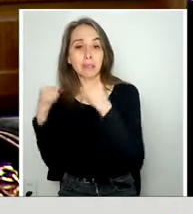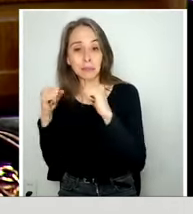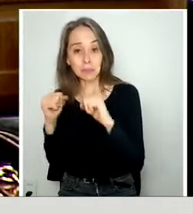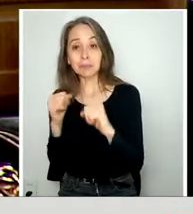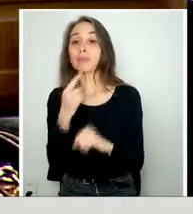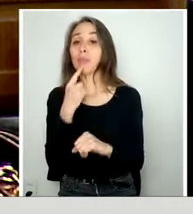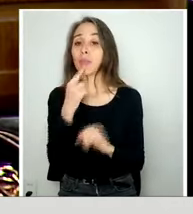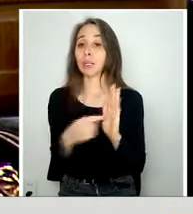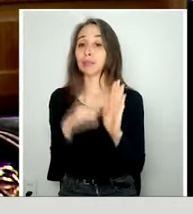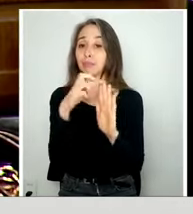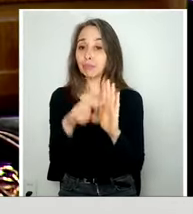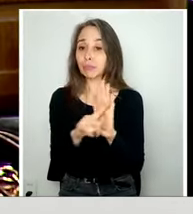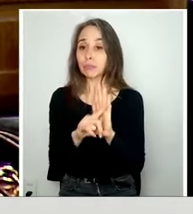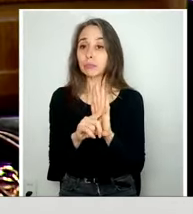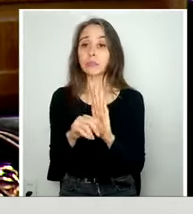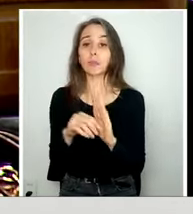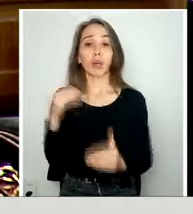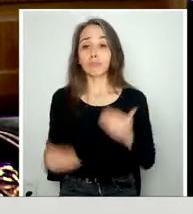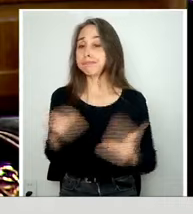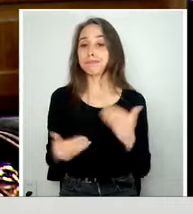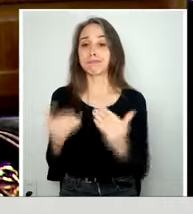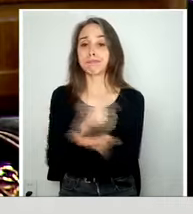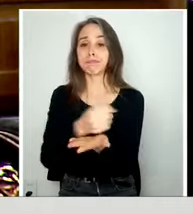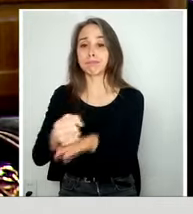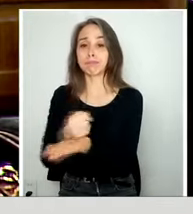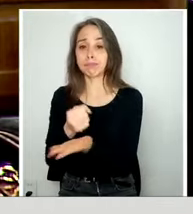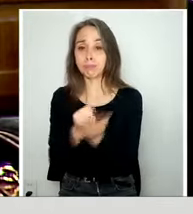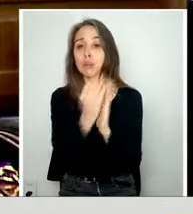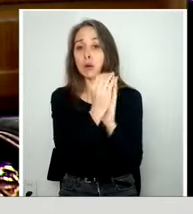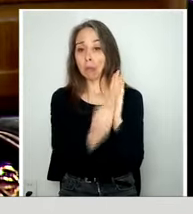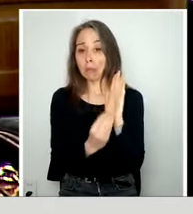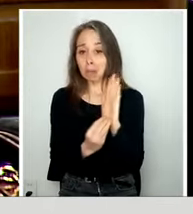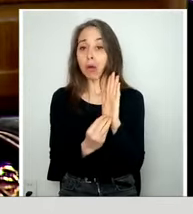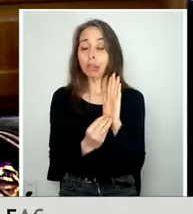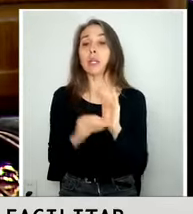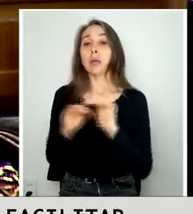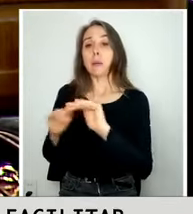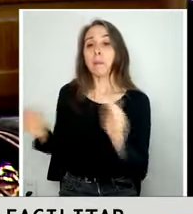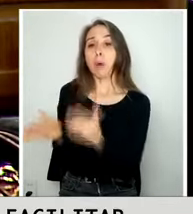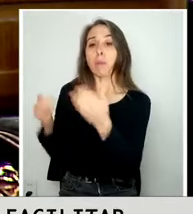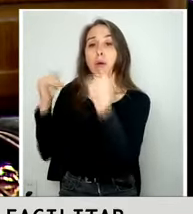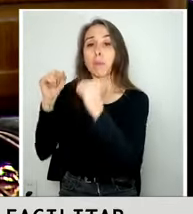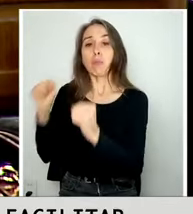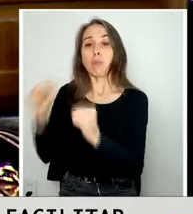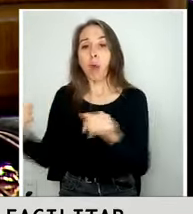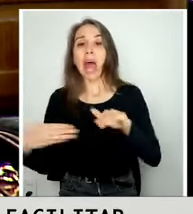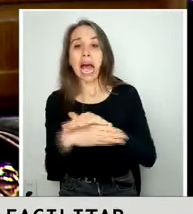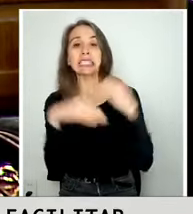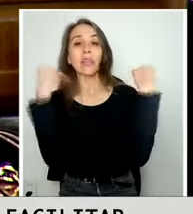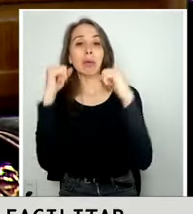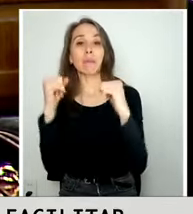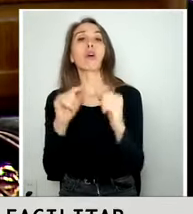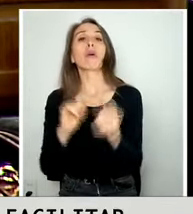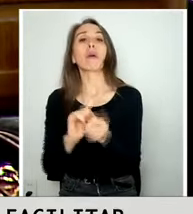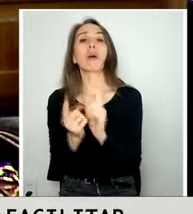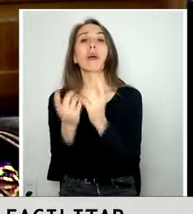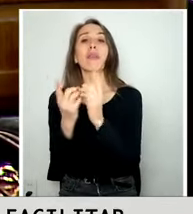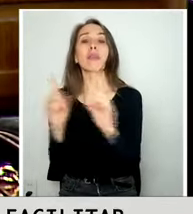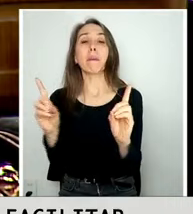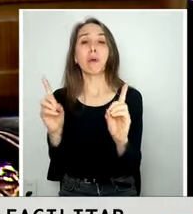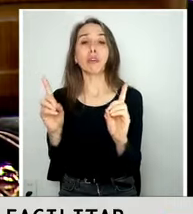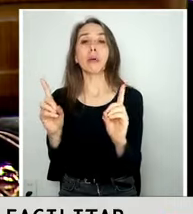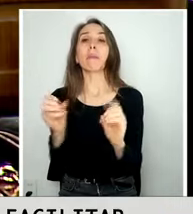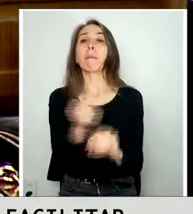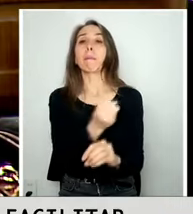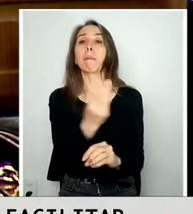proyecto Avanza firmemente en el acceso y en la promoción del deporte haciendo más democrático y mayor número de jóvenes